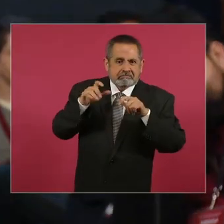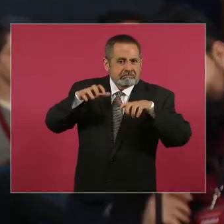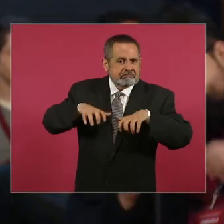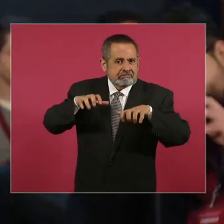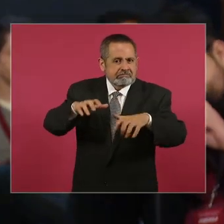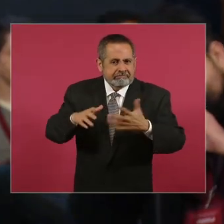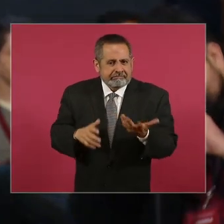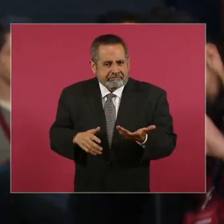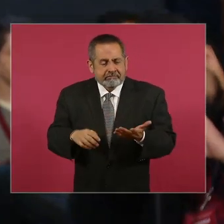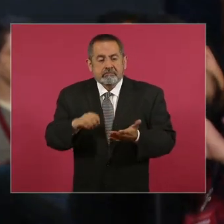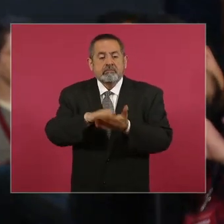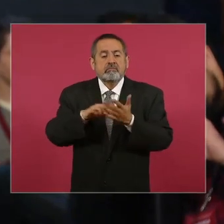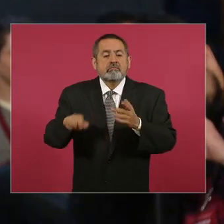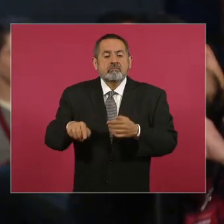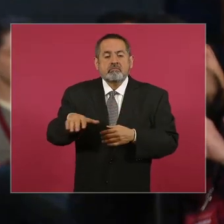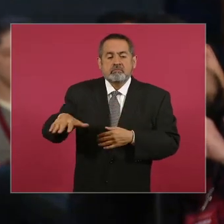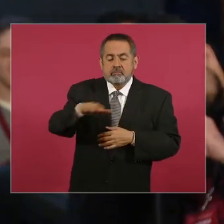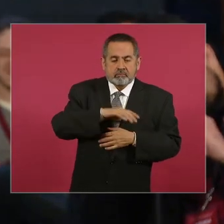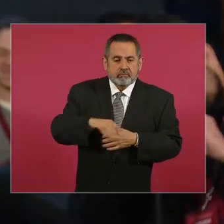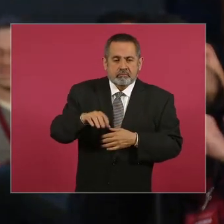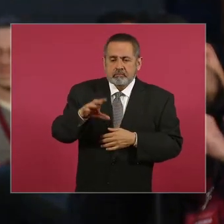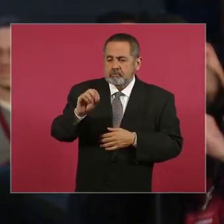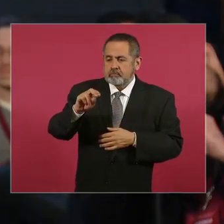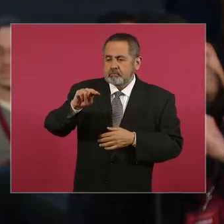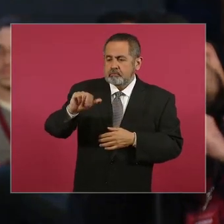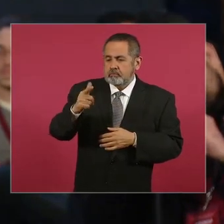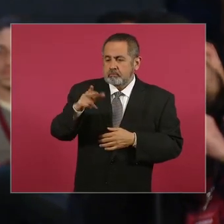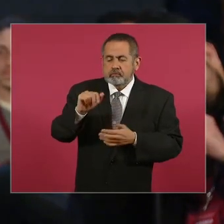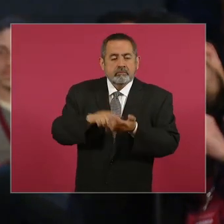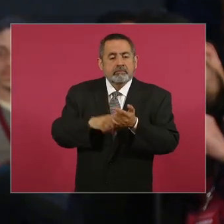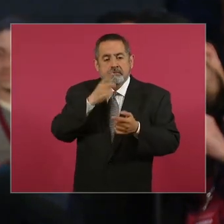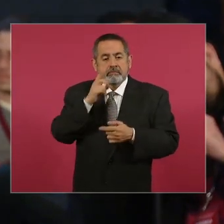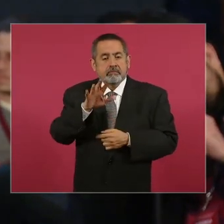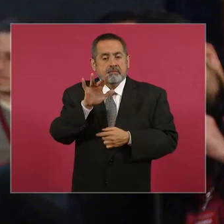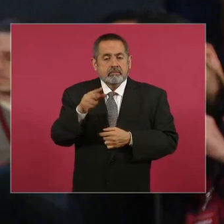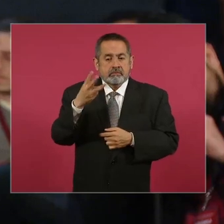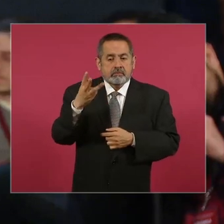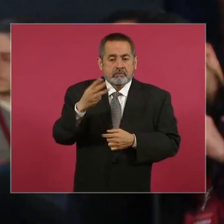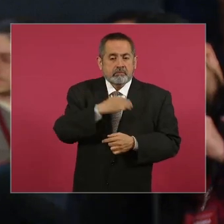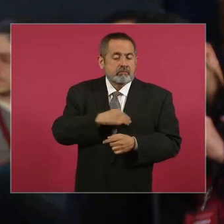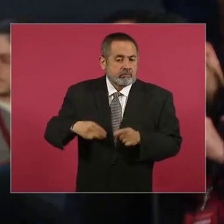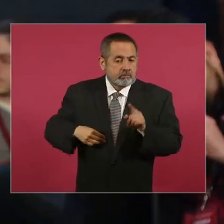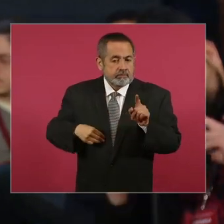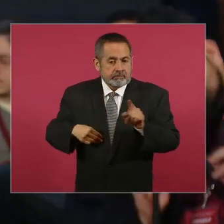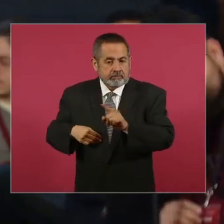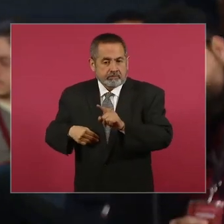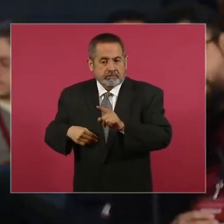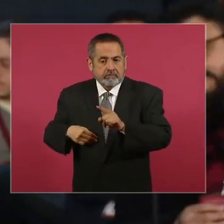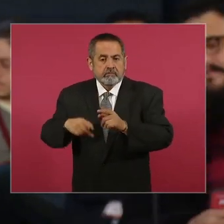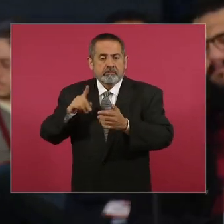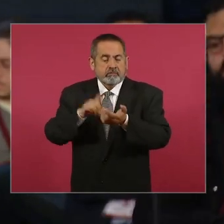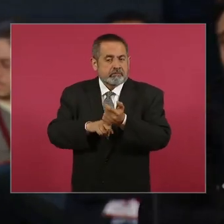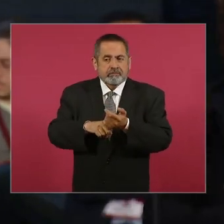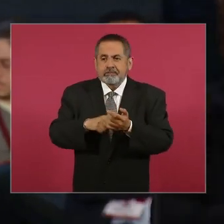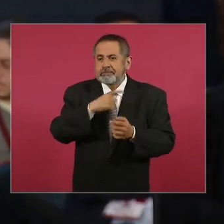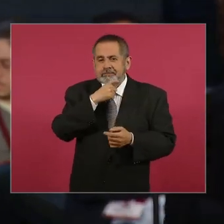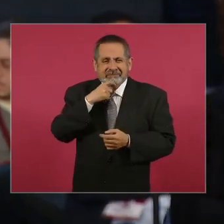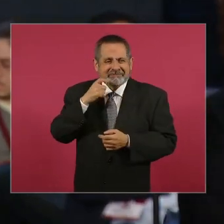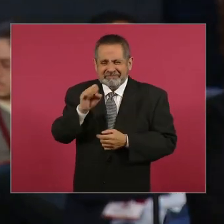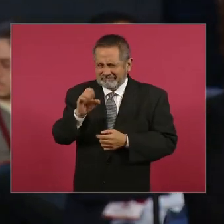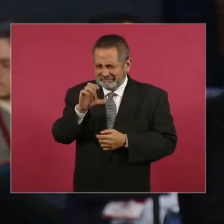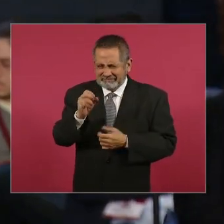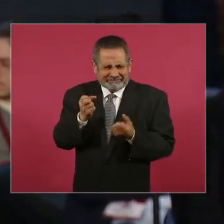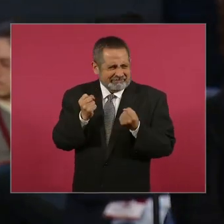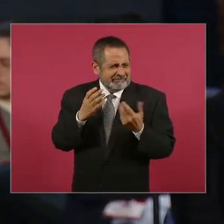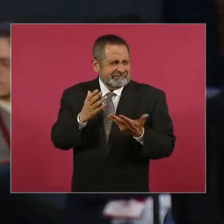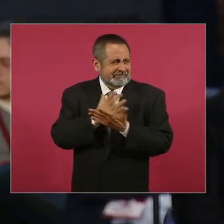productivo. Por ejemplo, el monitor de sequía de Conagua indica que 53 municipios tienen sequía extrema y